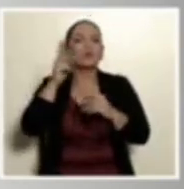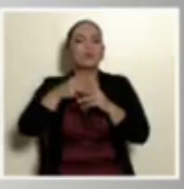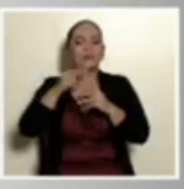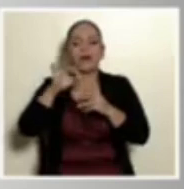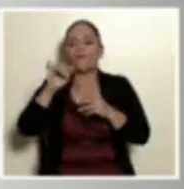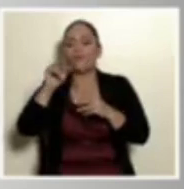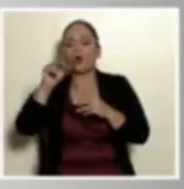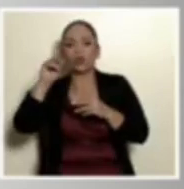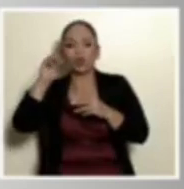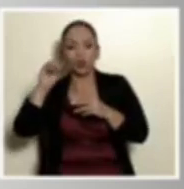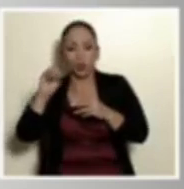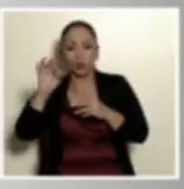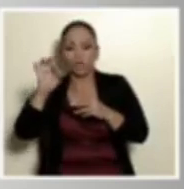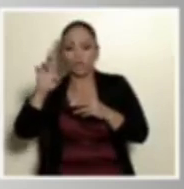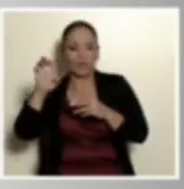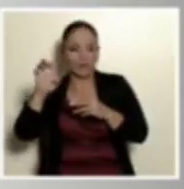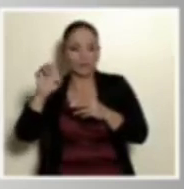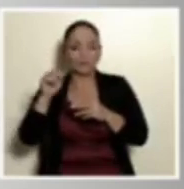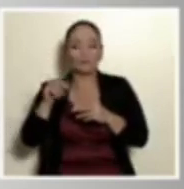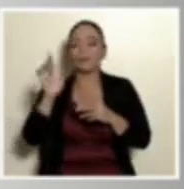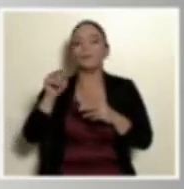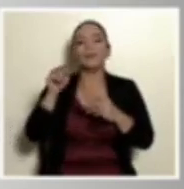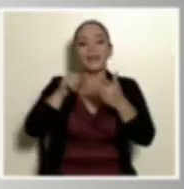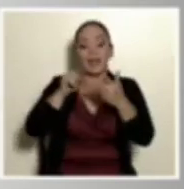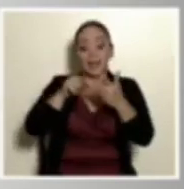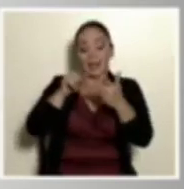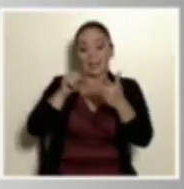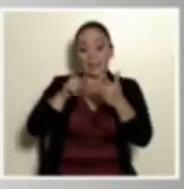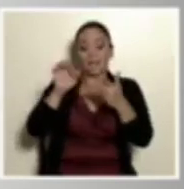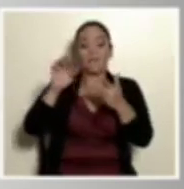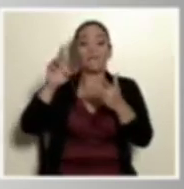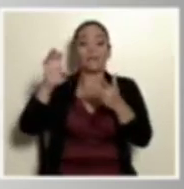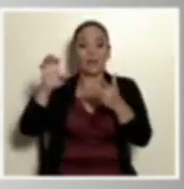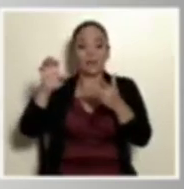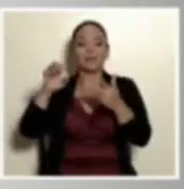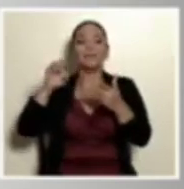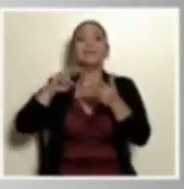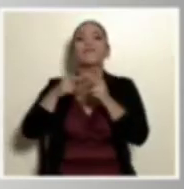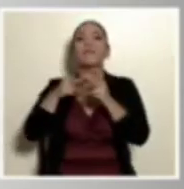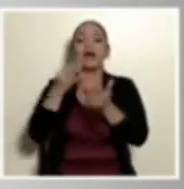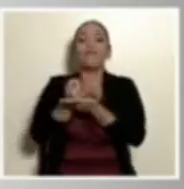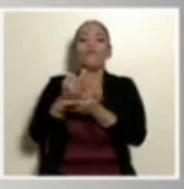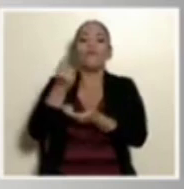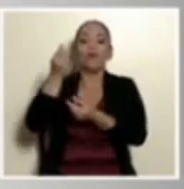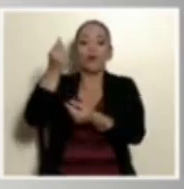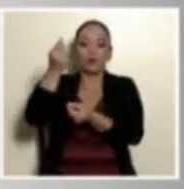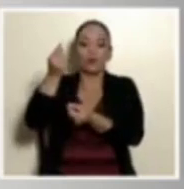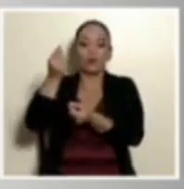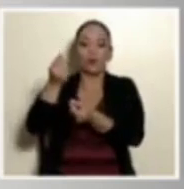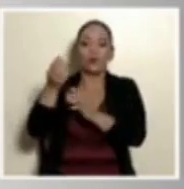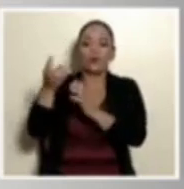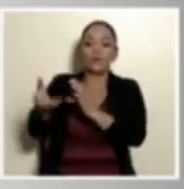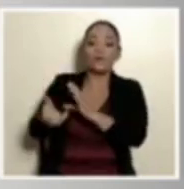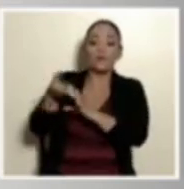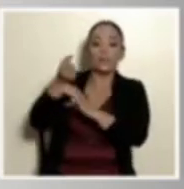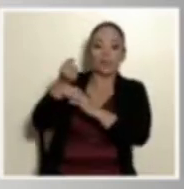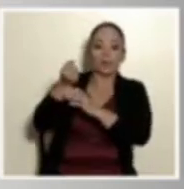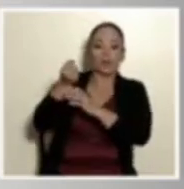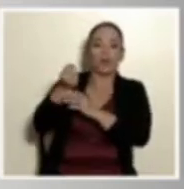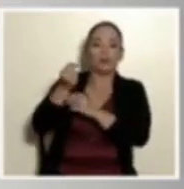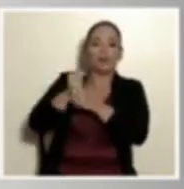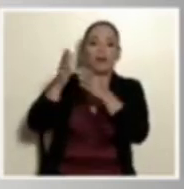establecido en una ley, resulta que ese fondo, el FRE se define como el Fondo de Retiro de los Trabajadores, es una